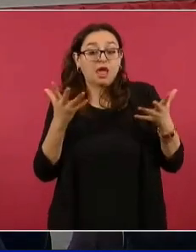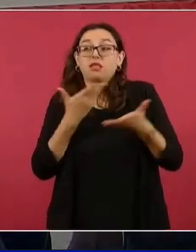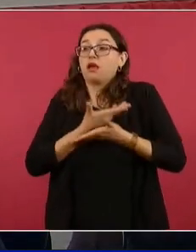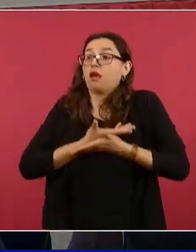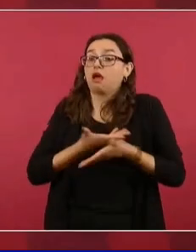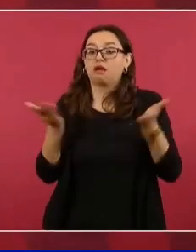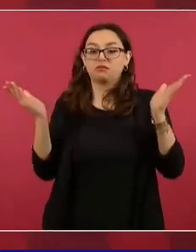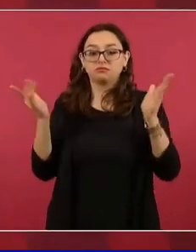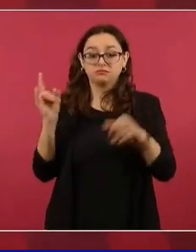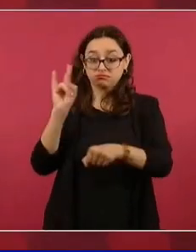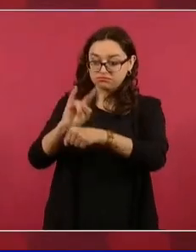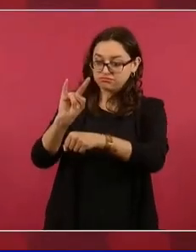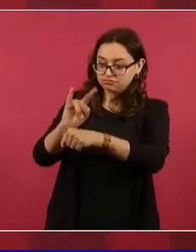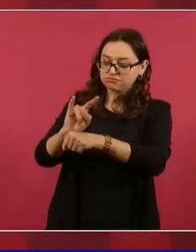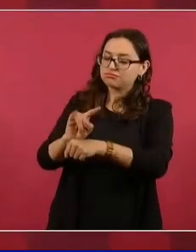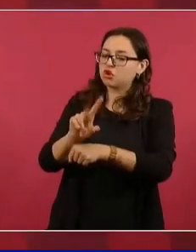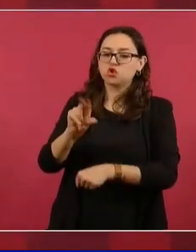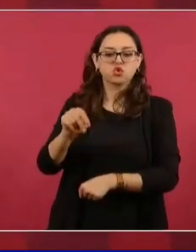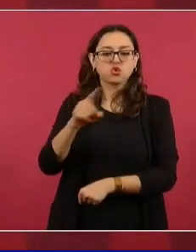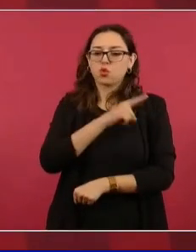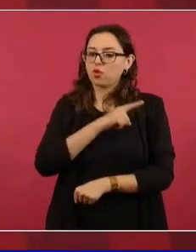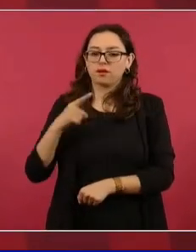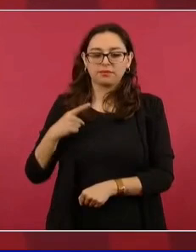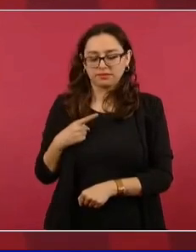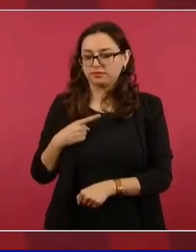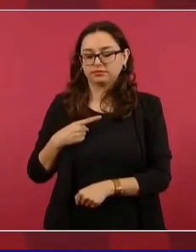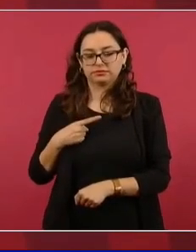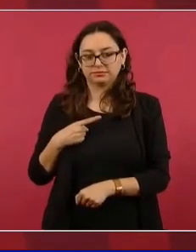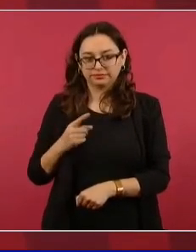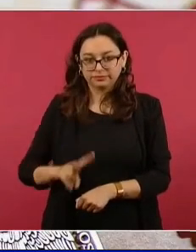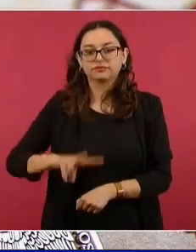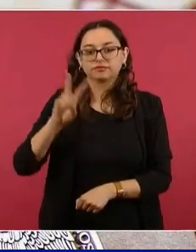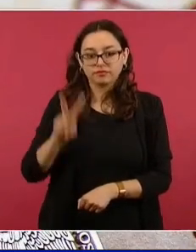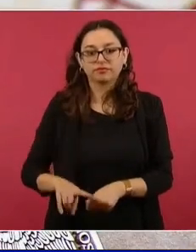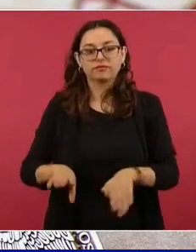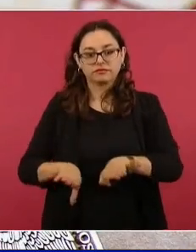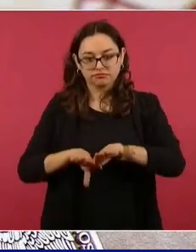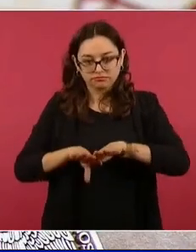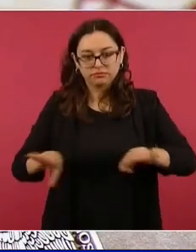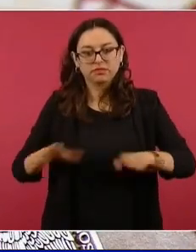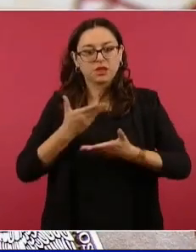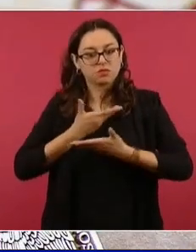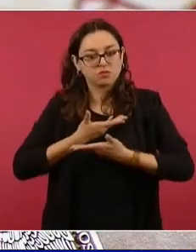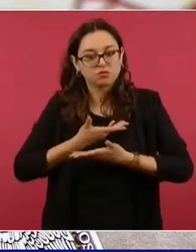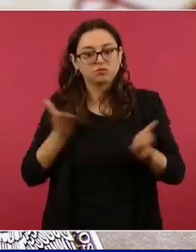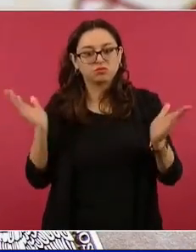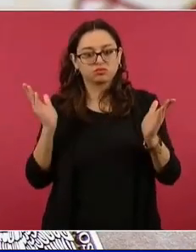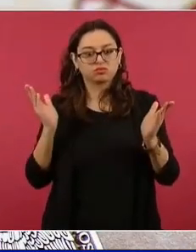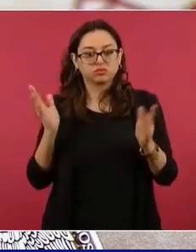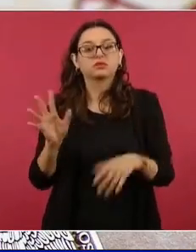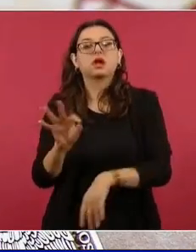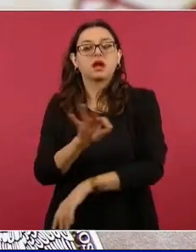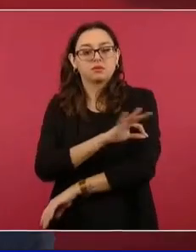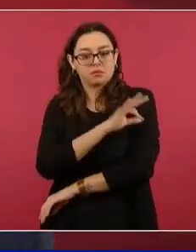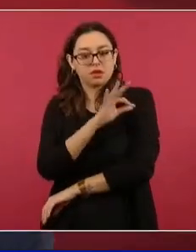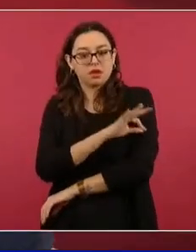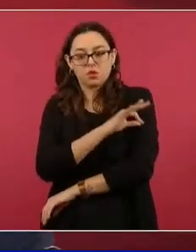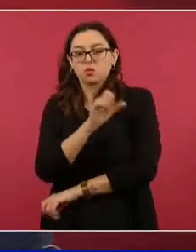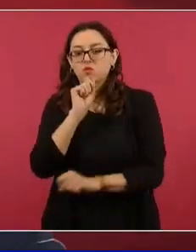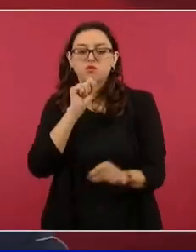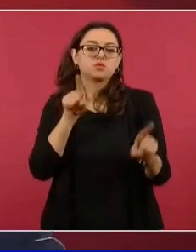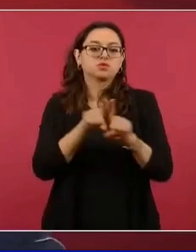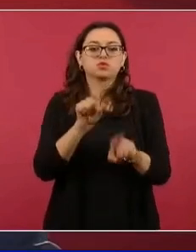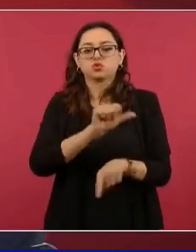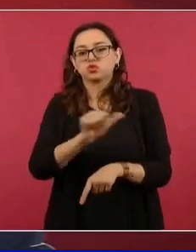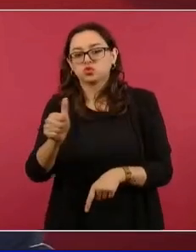que llegue a una mayor capacidad de acceso equitativo, en este caso no solo a vacunas, sino también a